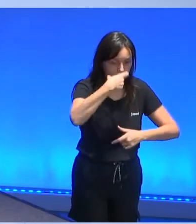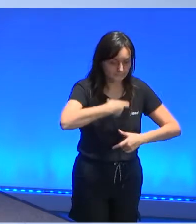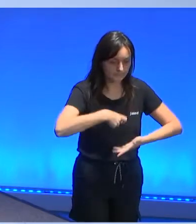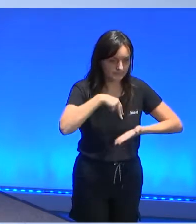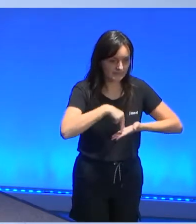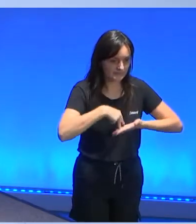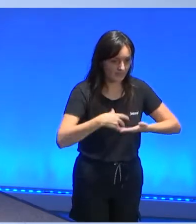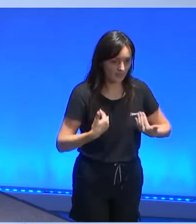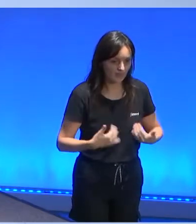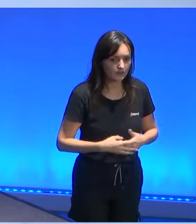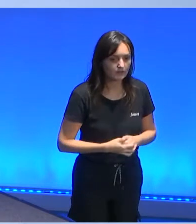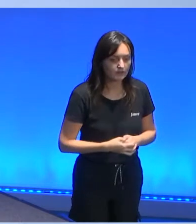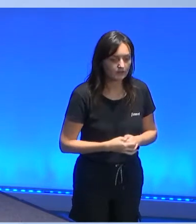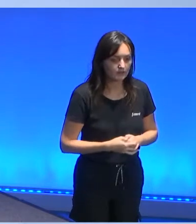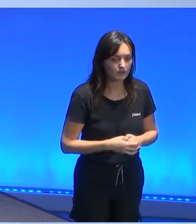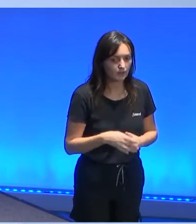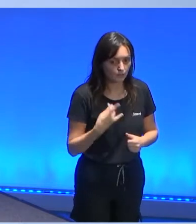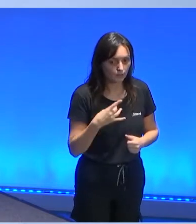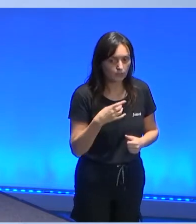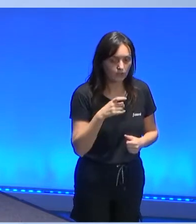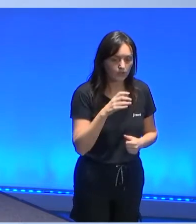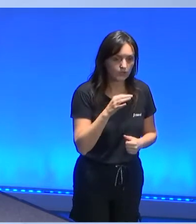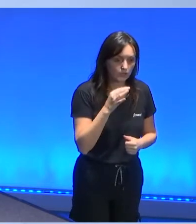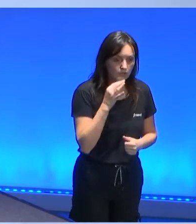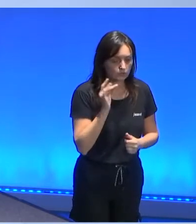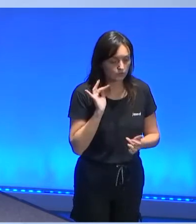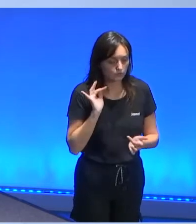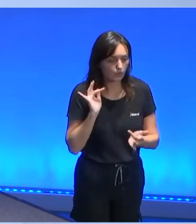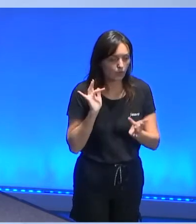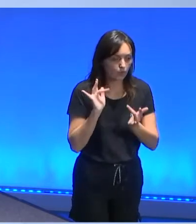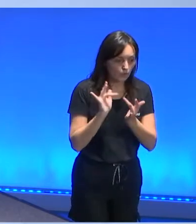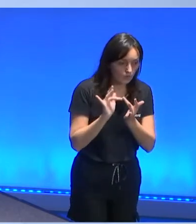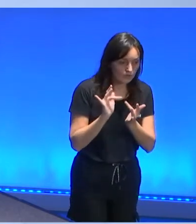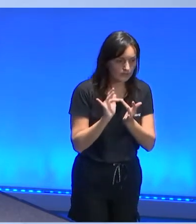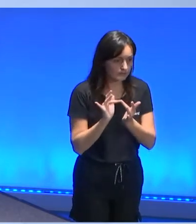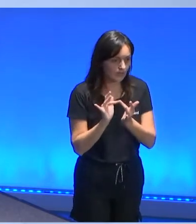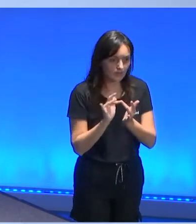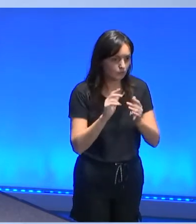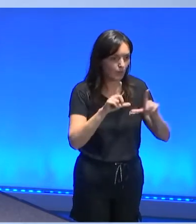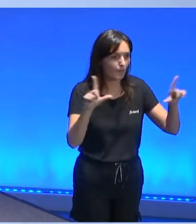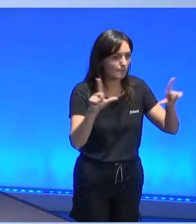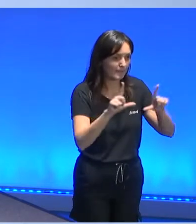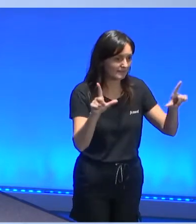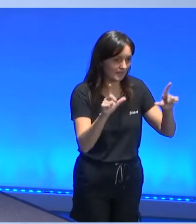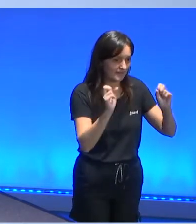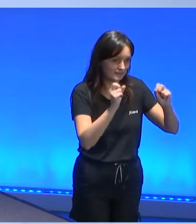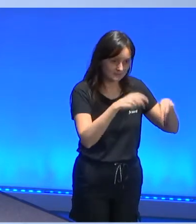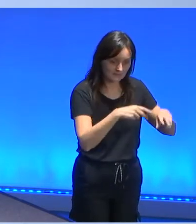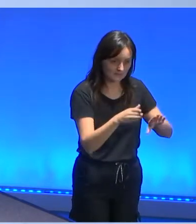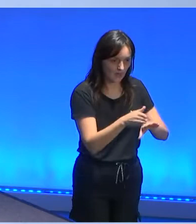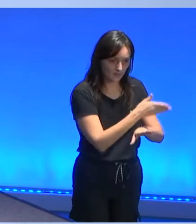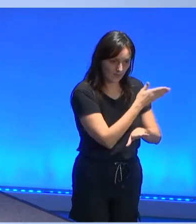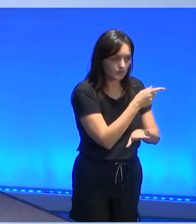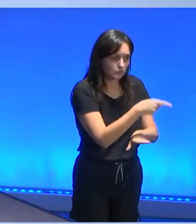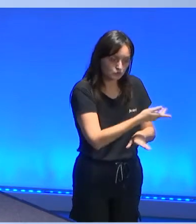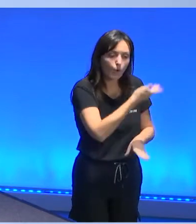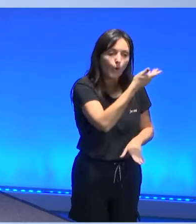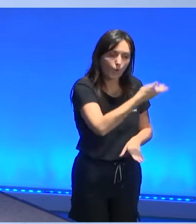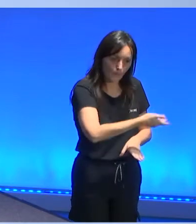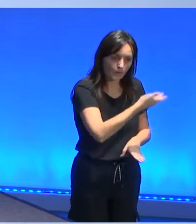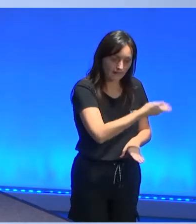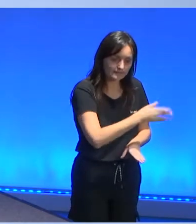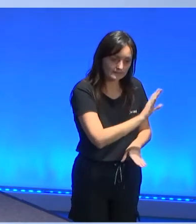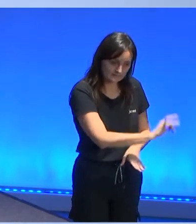física porque aún ahí nos conecta sin mediar una pantalla. Esas pantallas que han sido y son tan importantes,